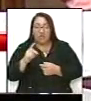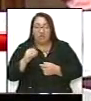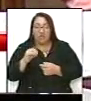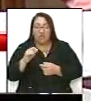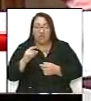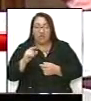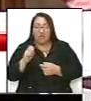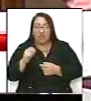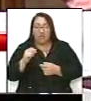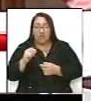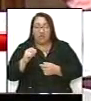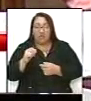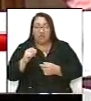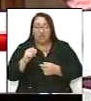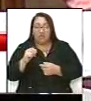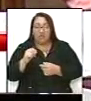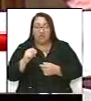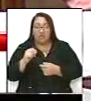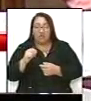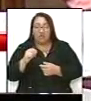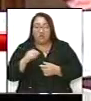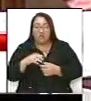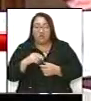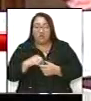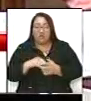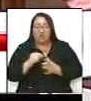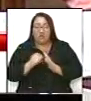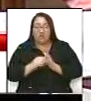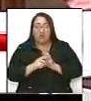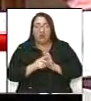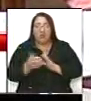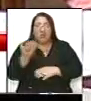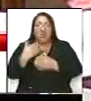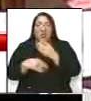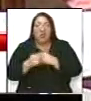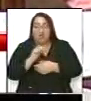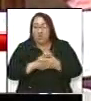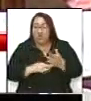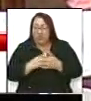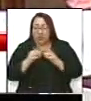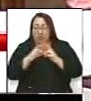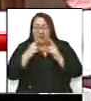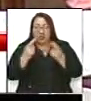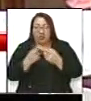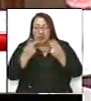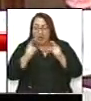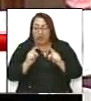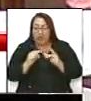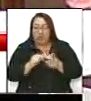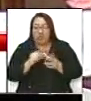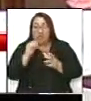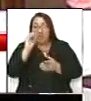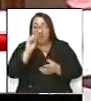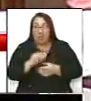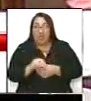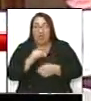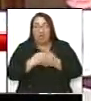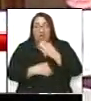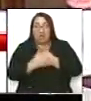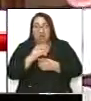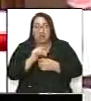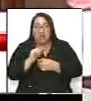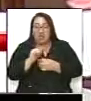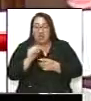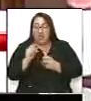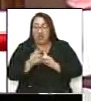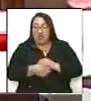ya tenemos un acuerdo que viene desde la legislatura anterior con respecto al horario de sesiones. Y el acuerdo es martes en la mañana, e